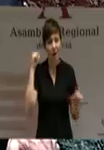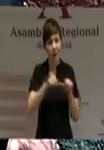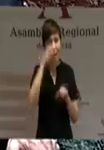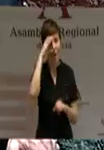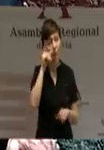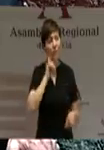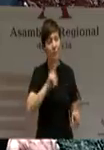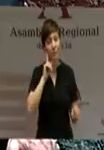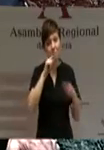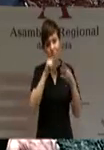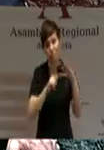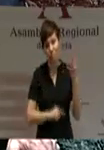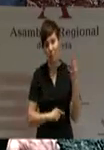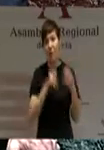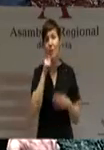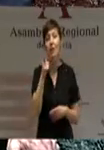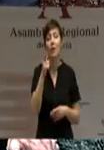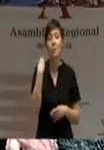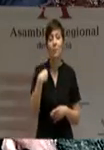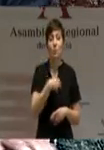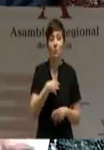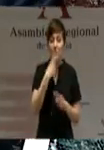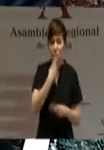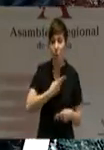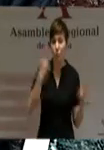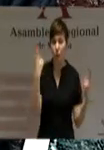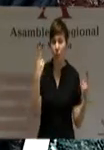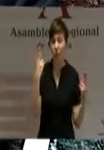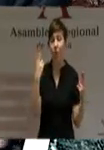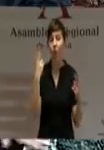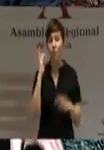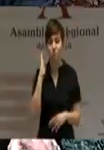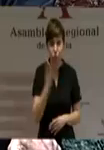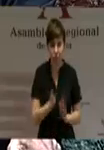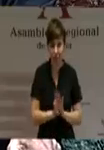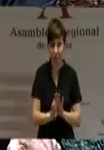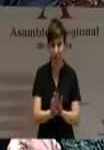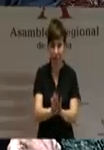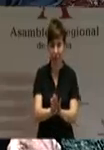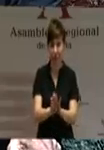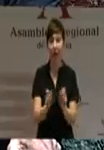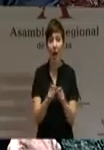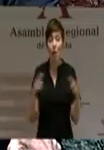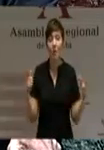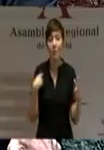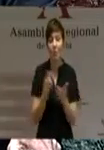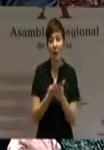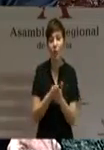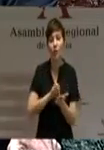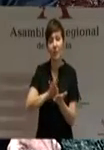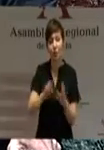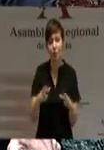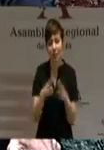empleados públicos van a ser de nuevo agredidos, díganos si van a aumentar los repagos de servicios sanitarios